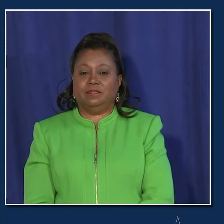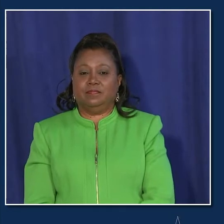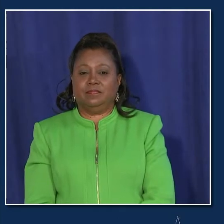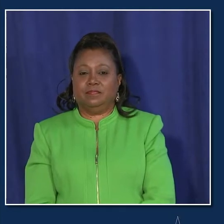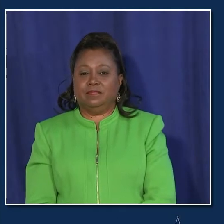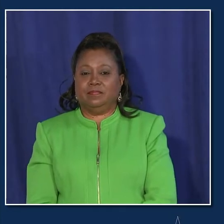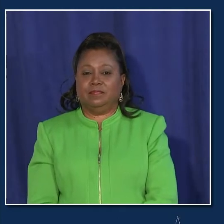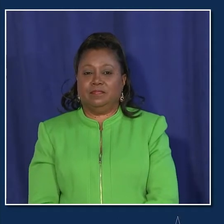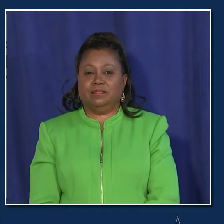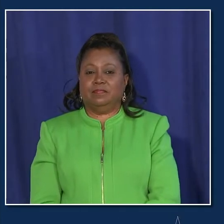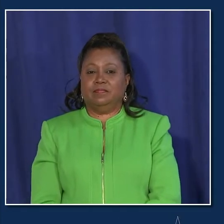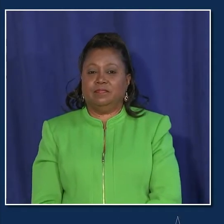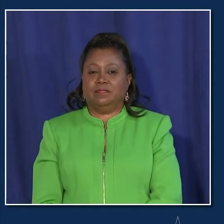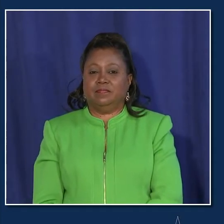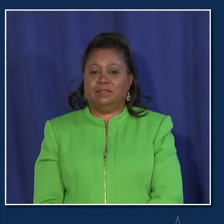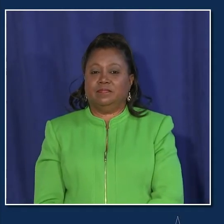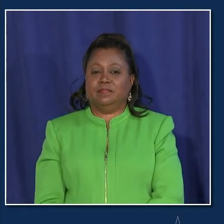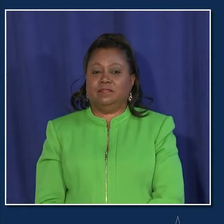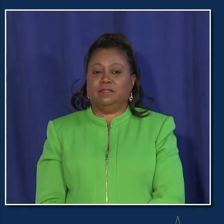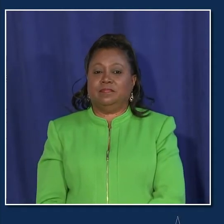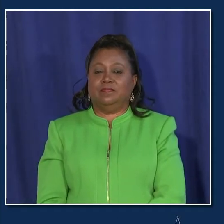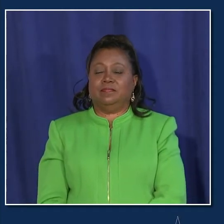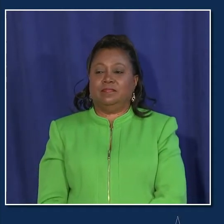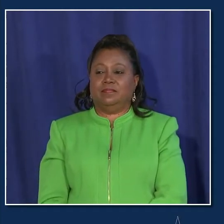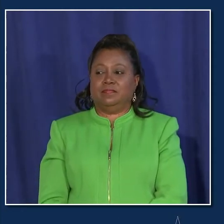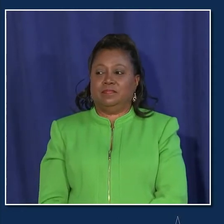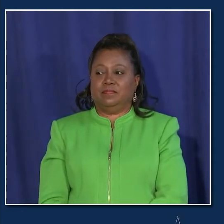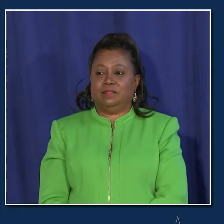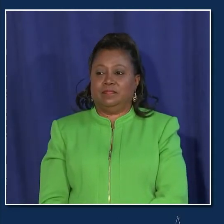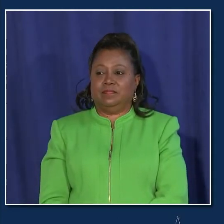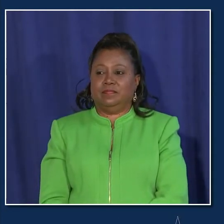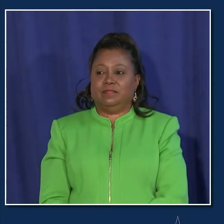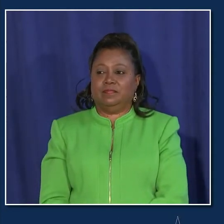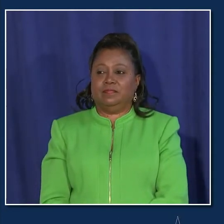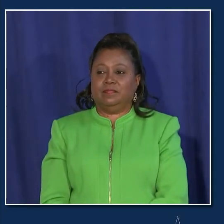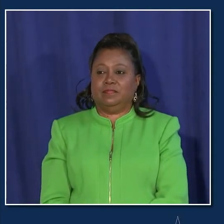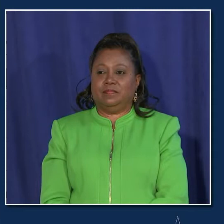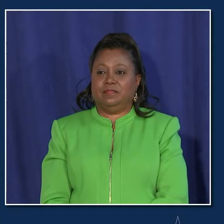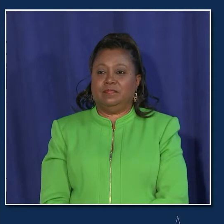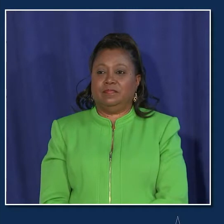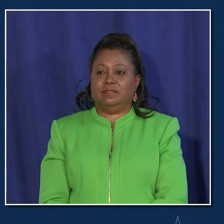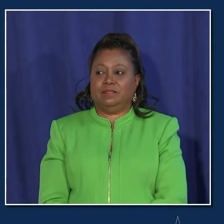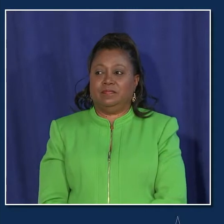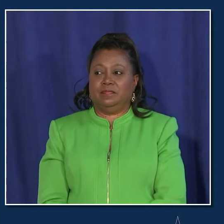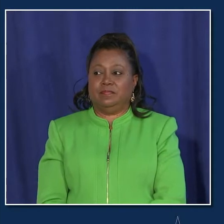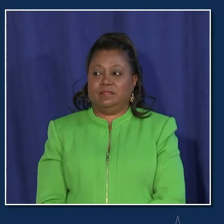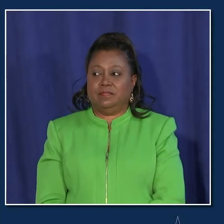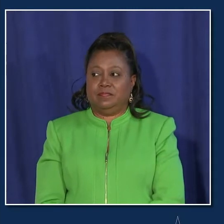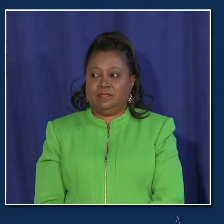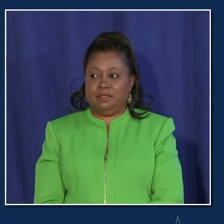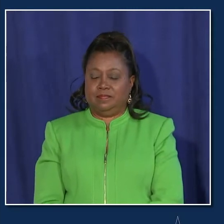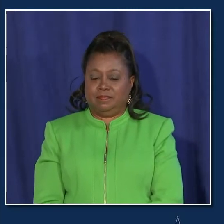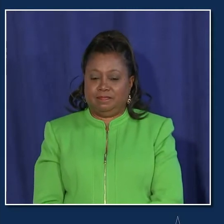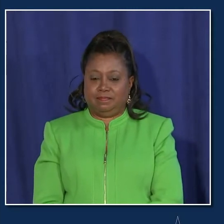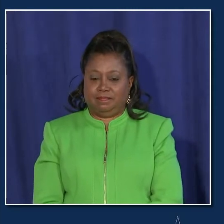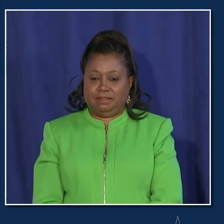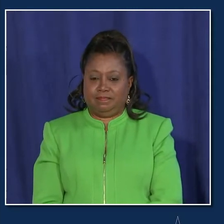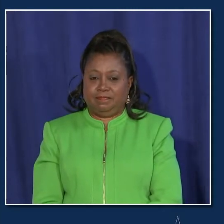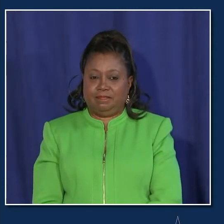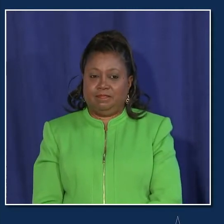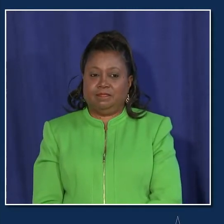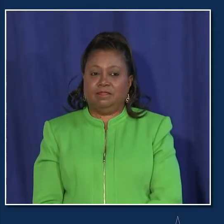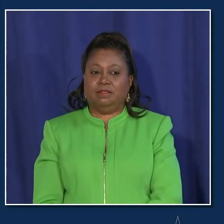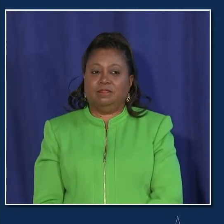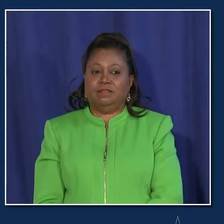sino queremos acabar por completo con esta pandemia. Estos casos son prevenibles. Esto es